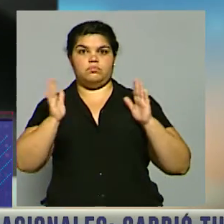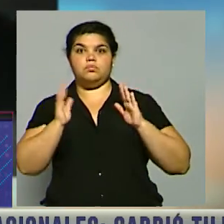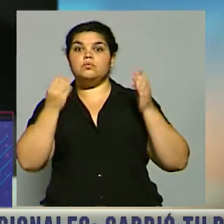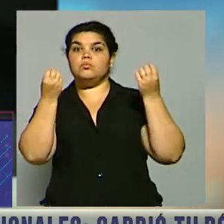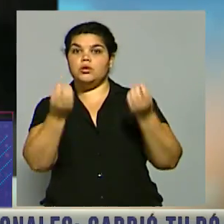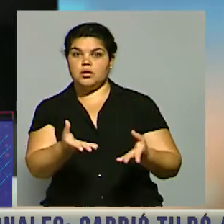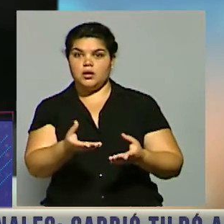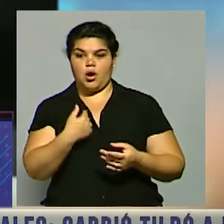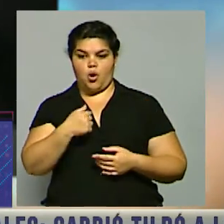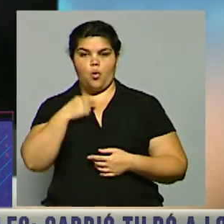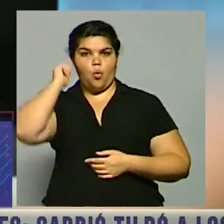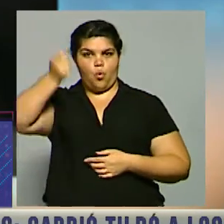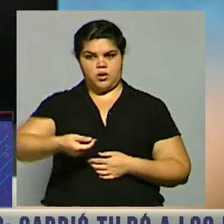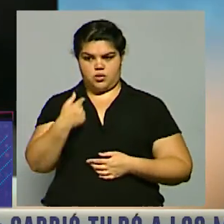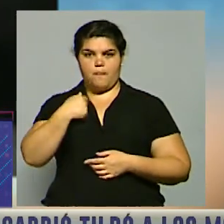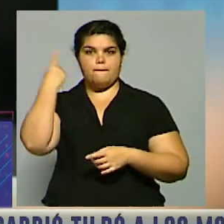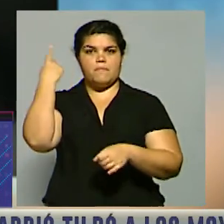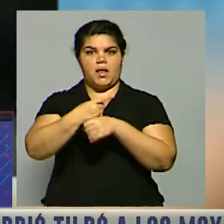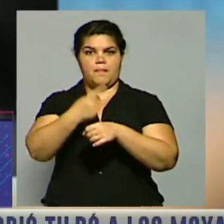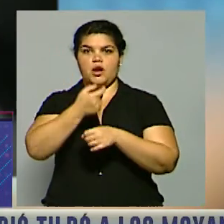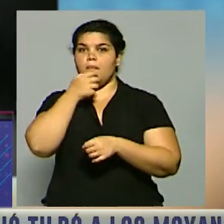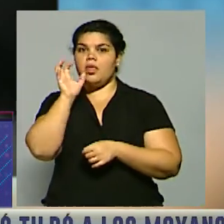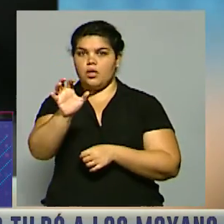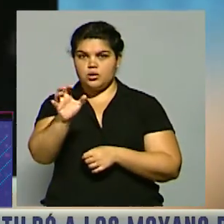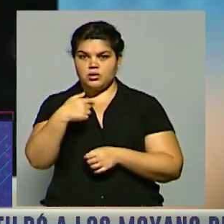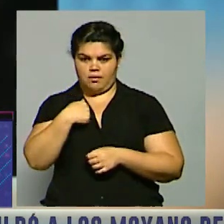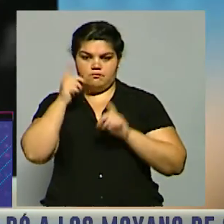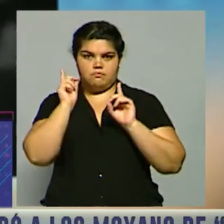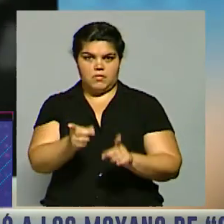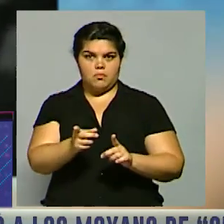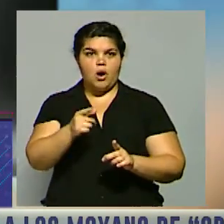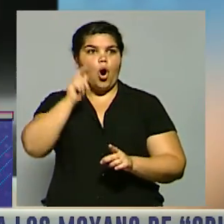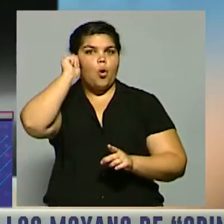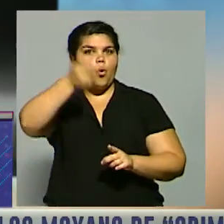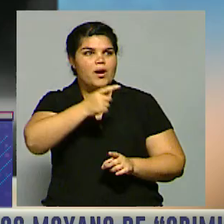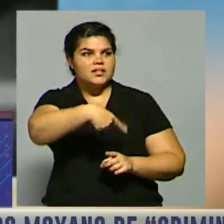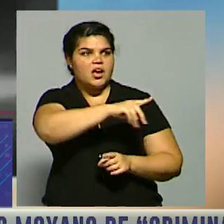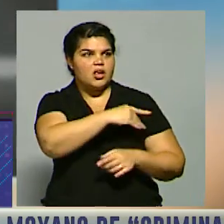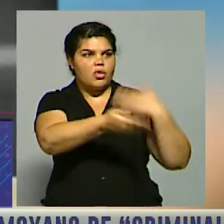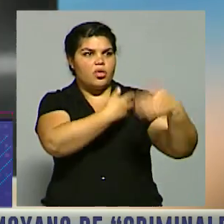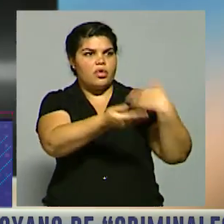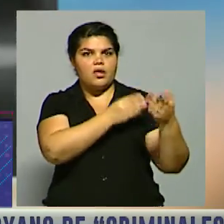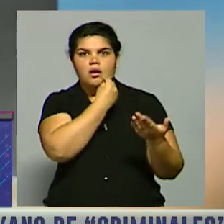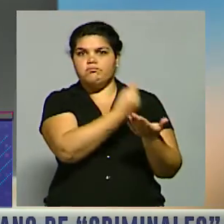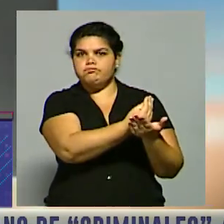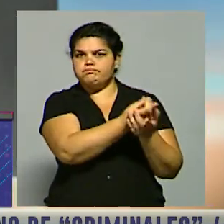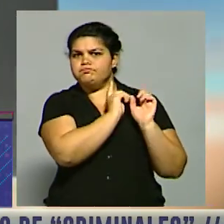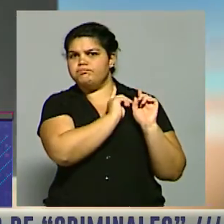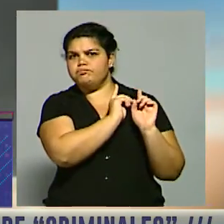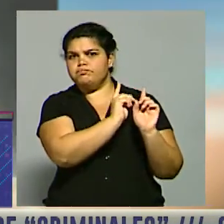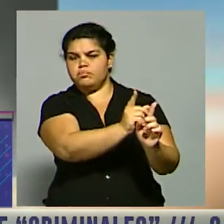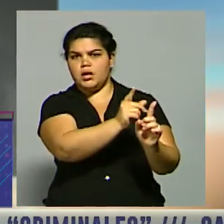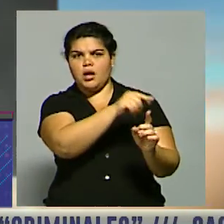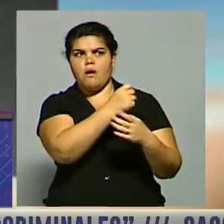fue mi juicio, que fue el primer juicio de la ciudad de Mendoza, estos jueces todavía estaban en actividad y ocupaban cargos de